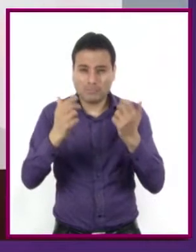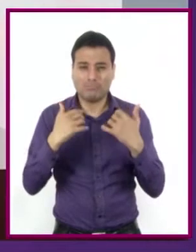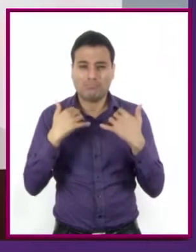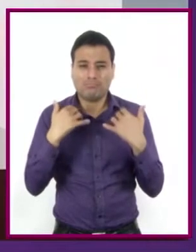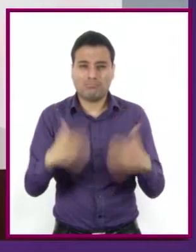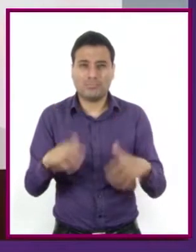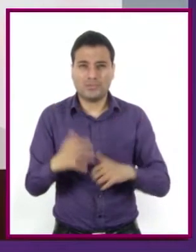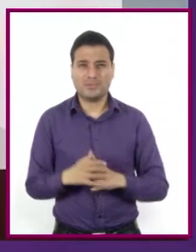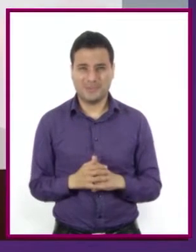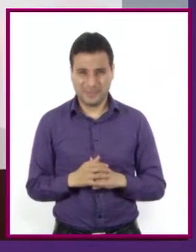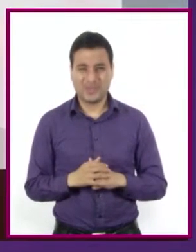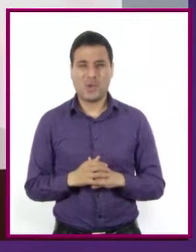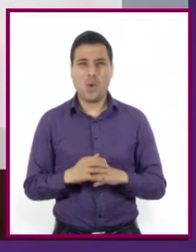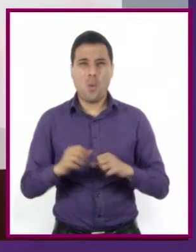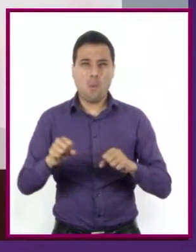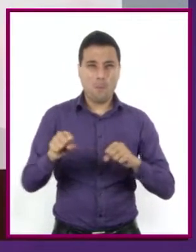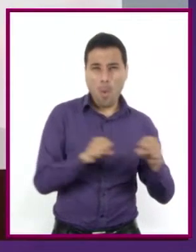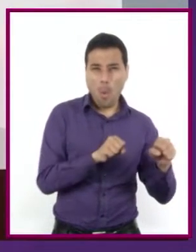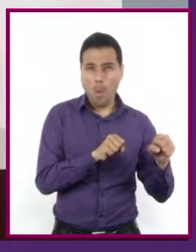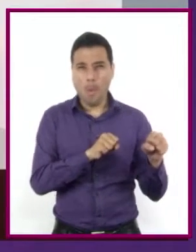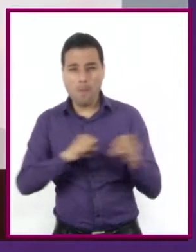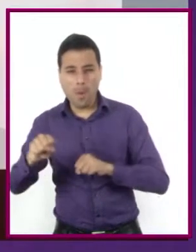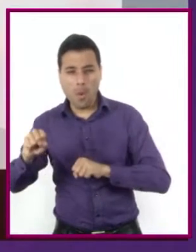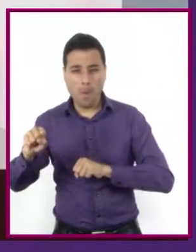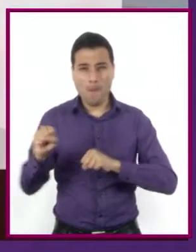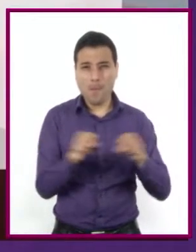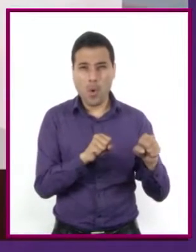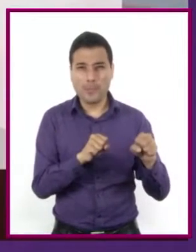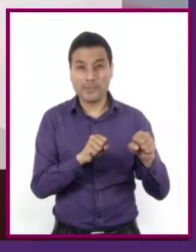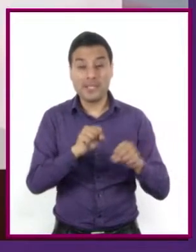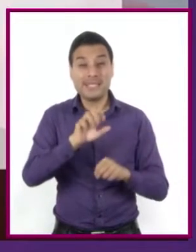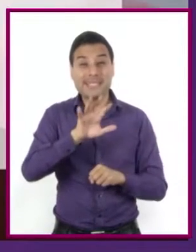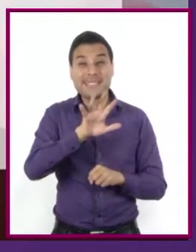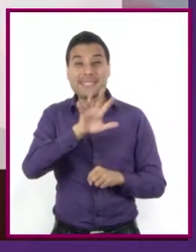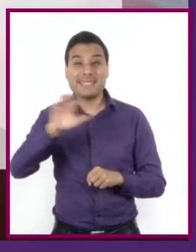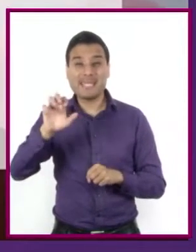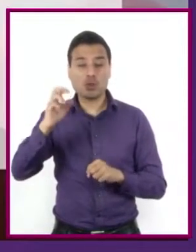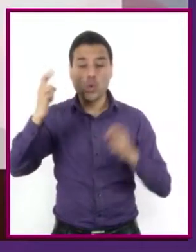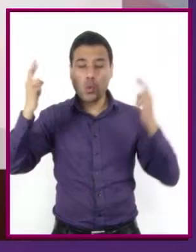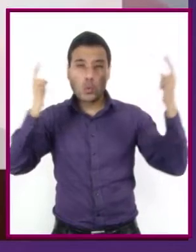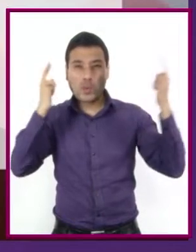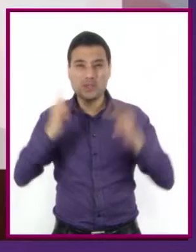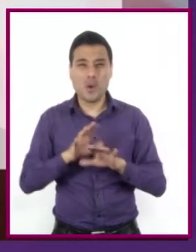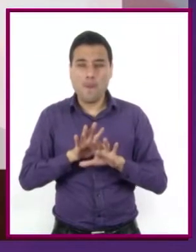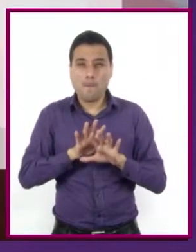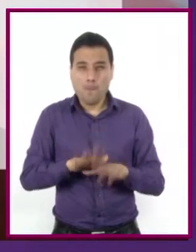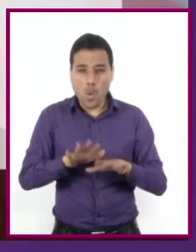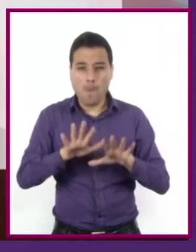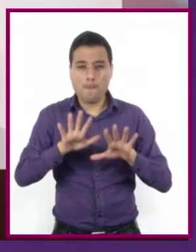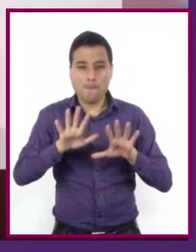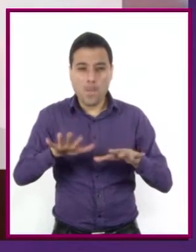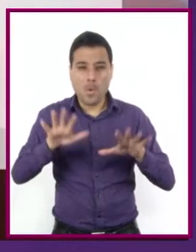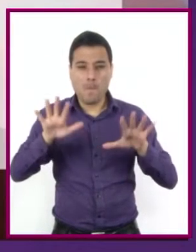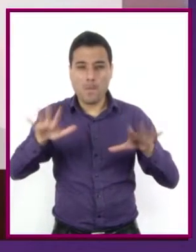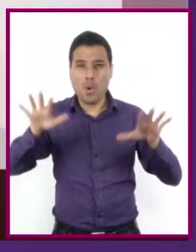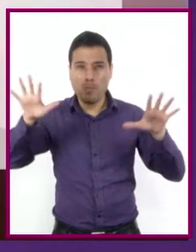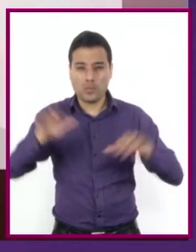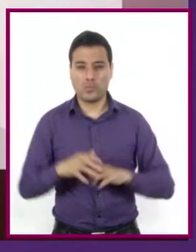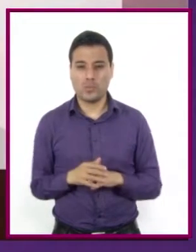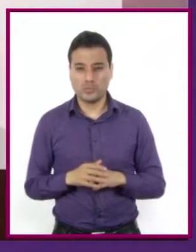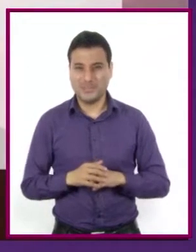tum, tum, rebelión de 500 ecos para clavarle los dientes, hacerlo triza, desparramarlo hasta